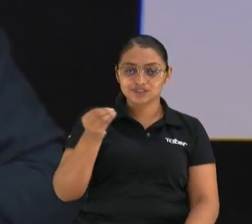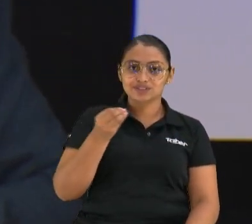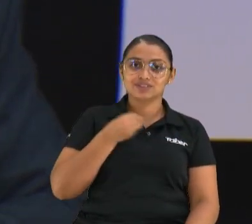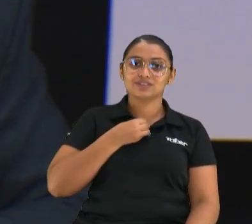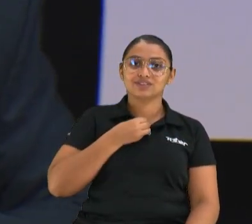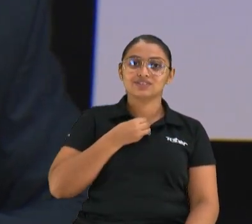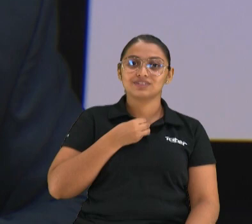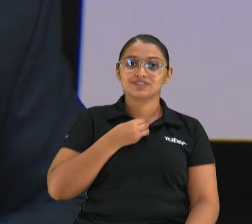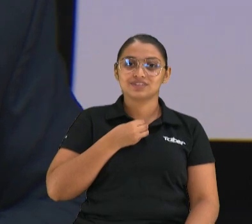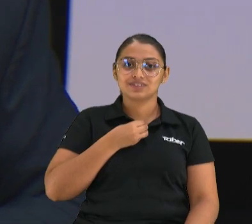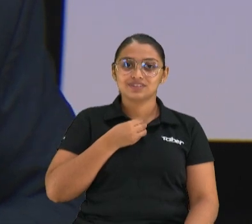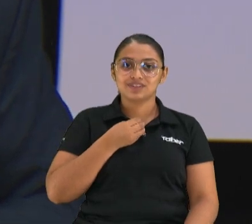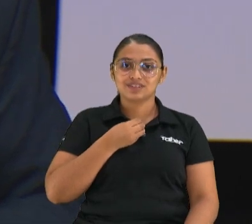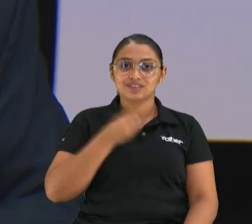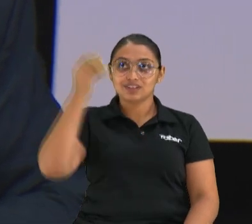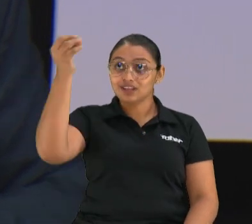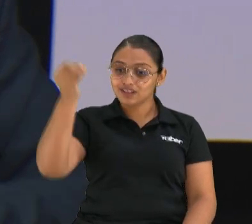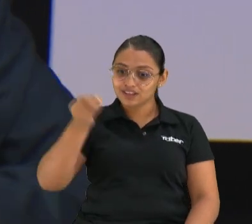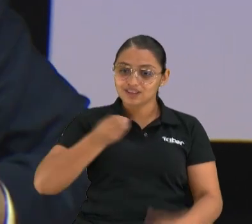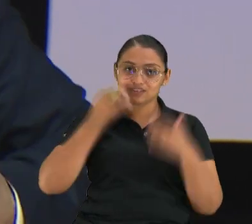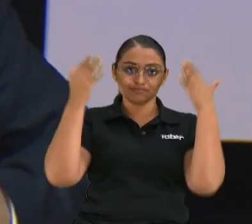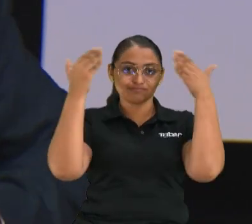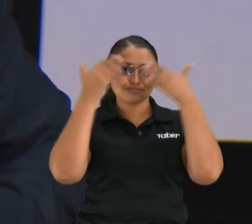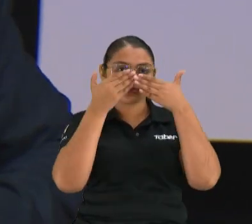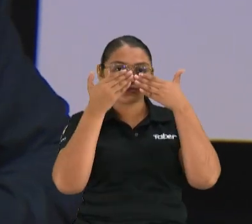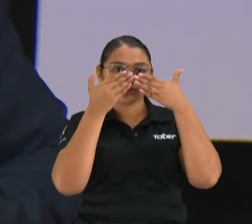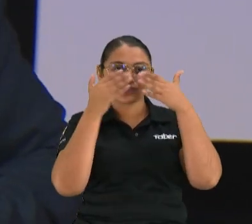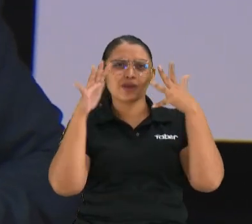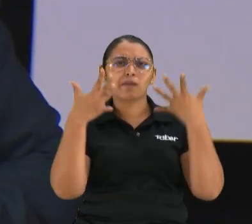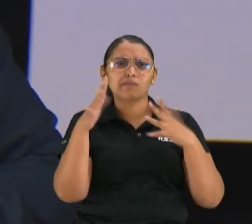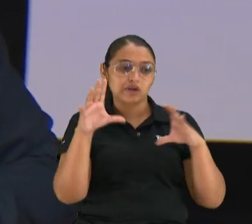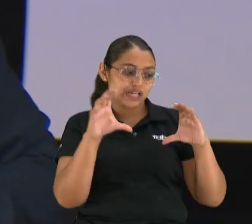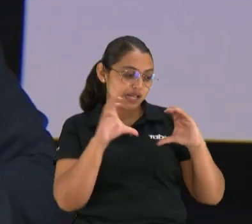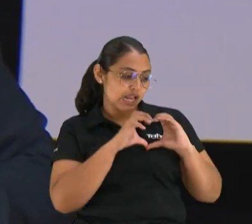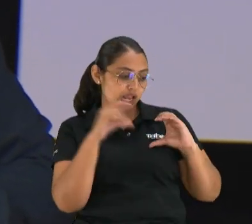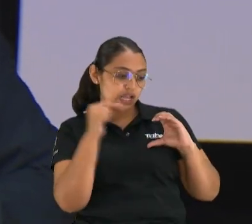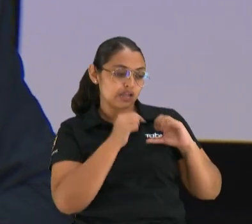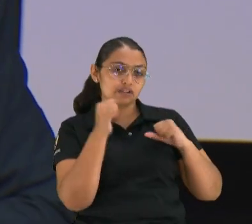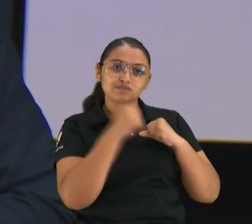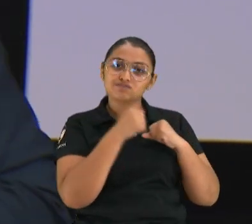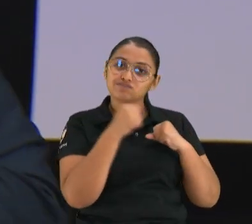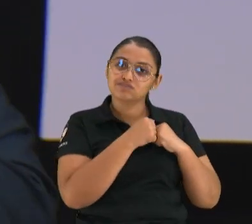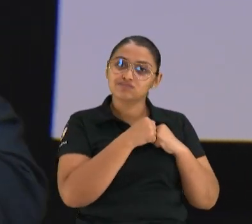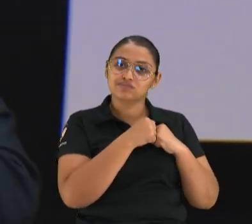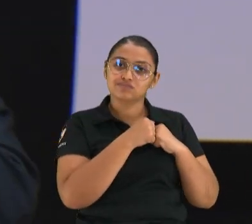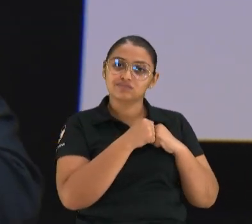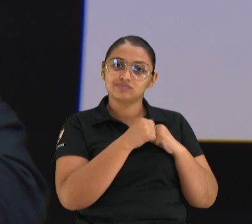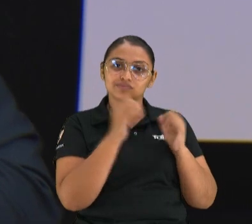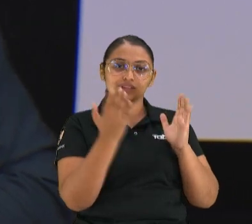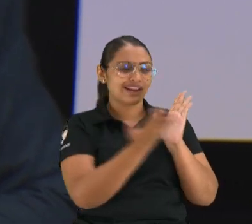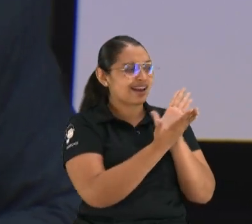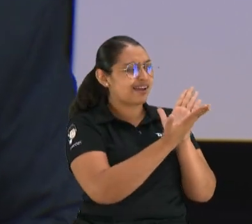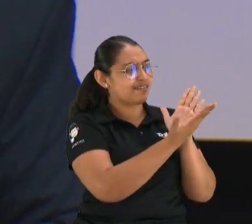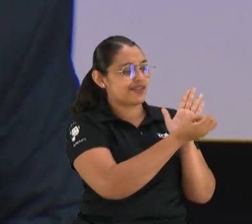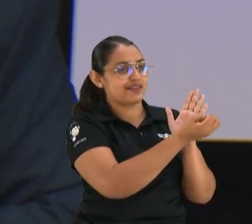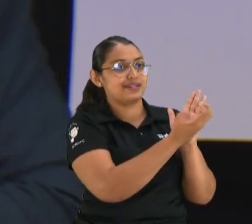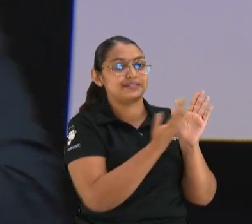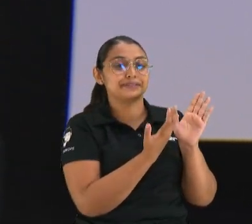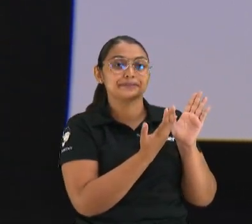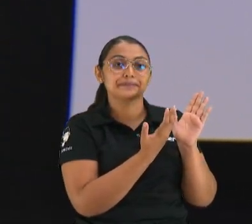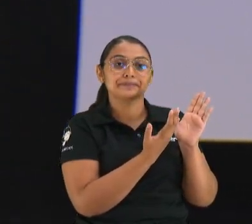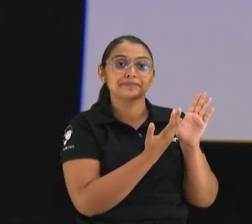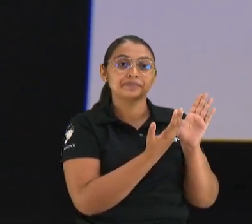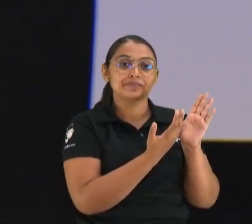como un juicio por la dureza de nuestro corazón dice la palabra del señor en otro texto que le tengo por aquí